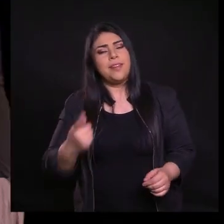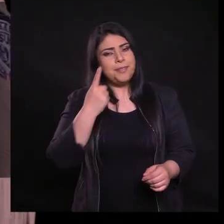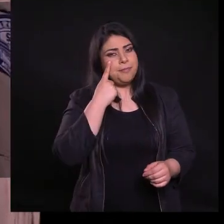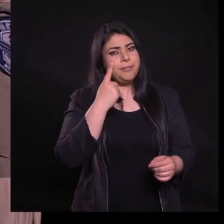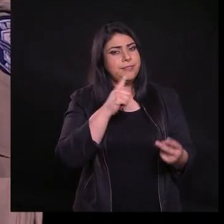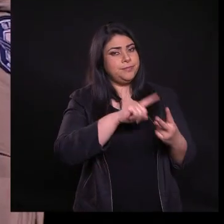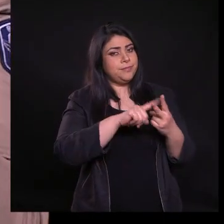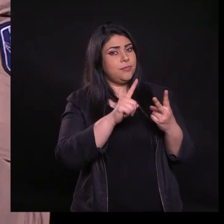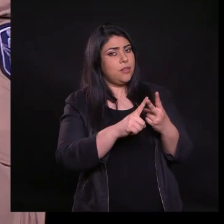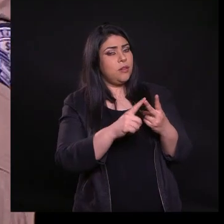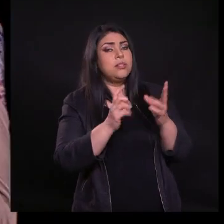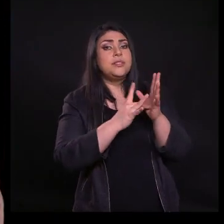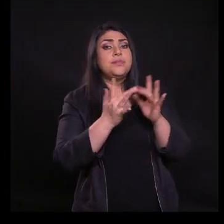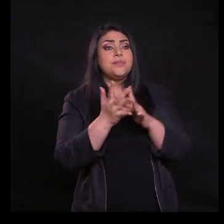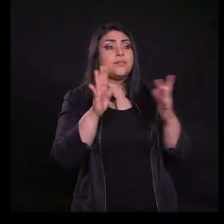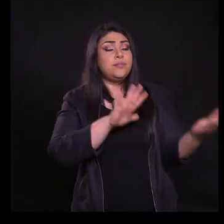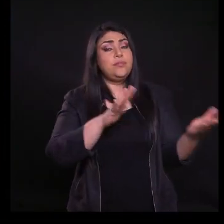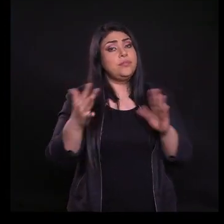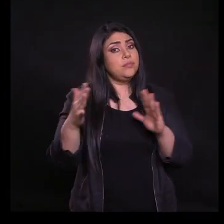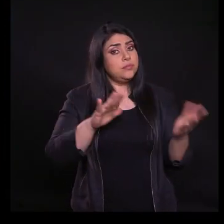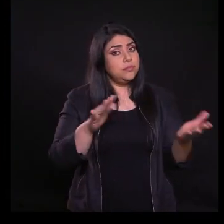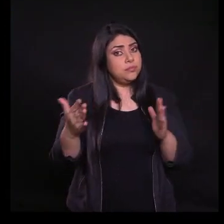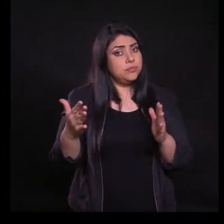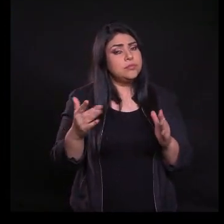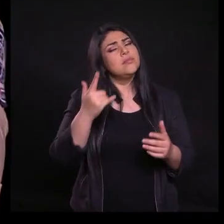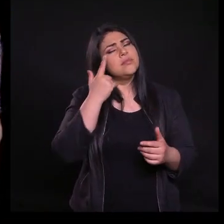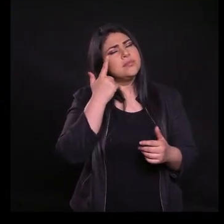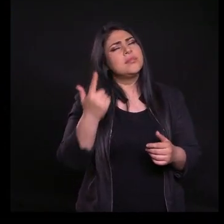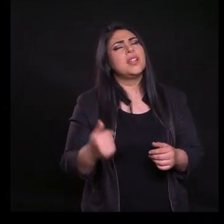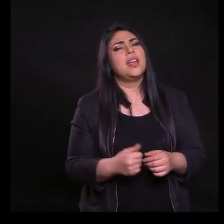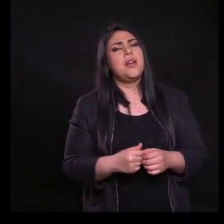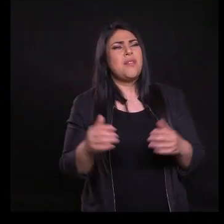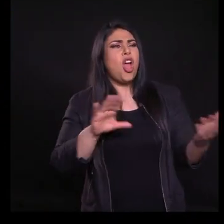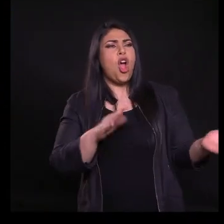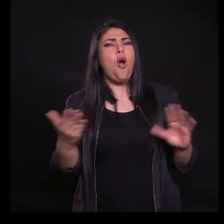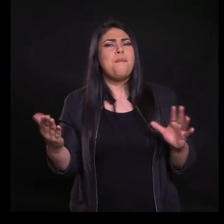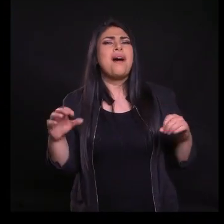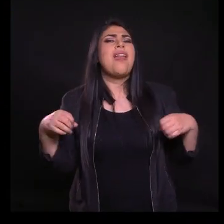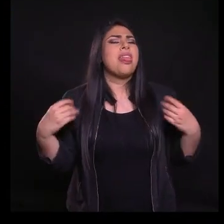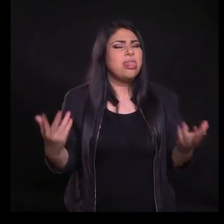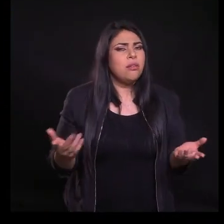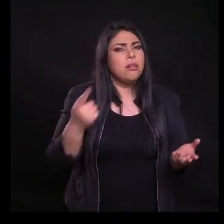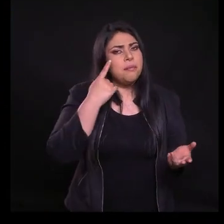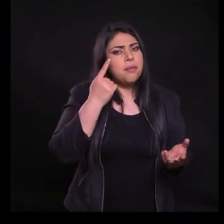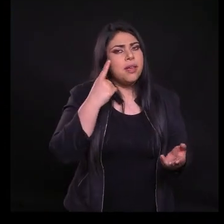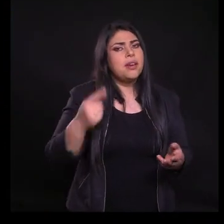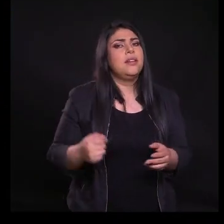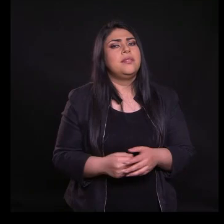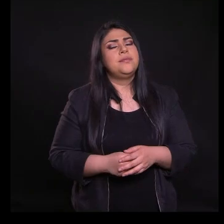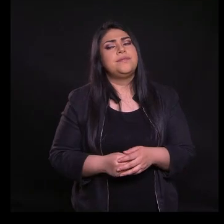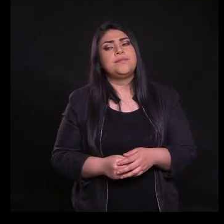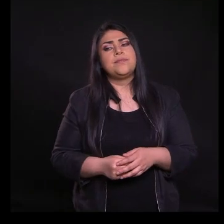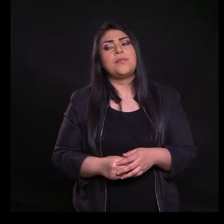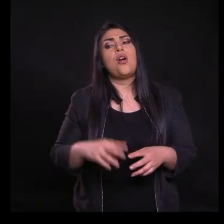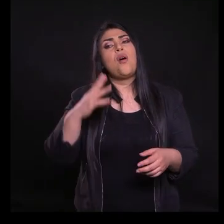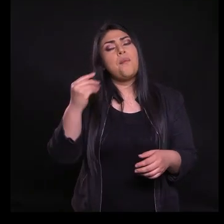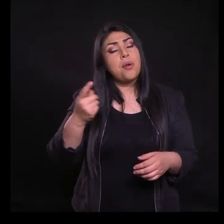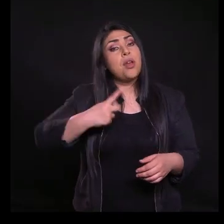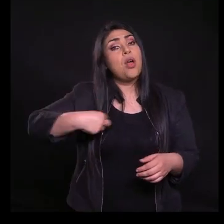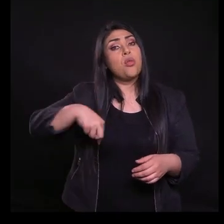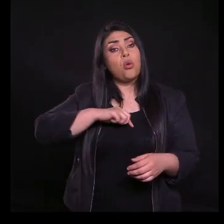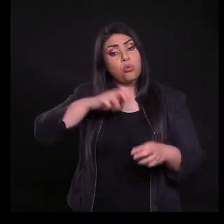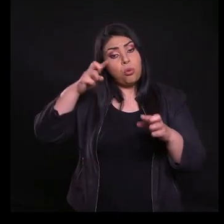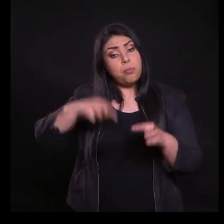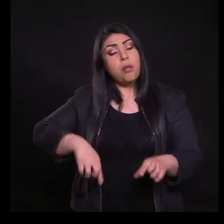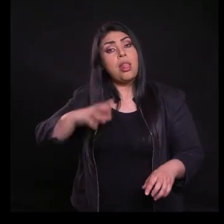comparaciones que jesús hace aquí y las hace directamente a dos necesidades básicas del ser